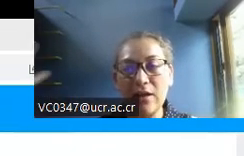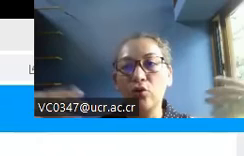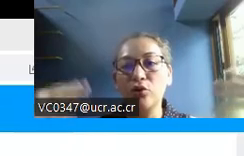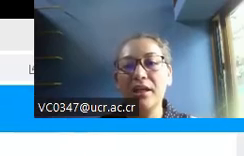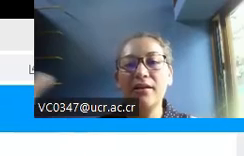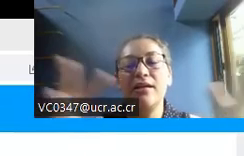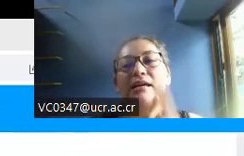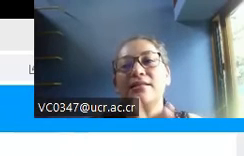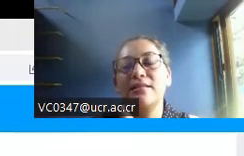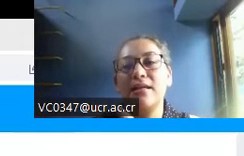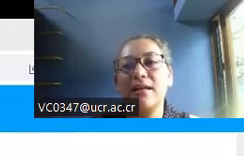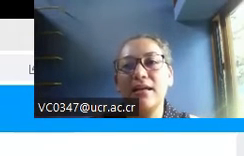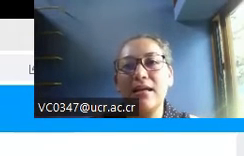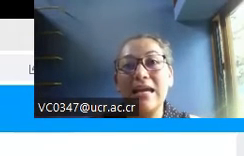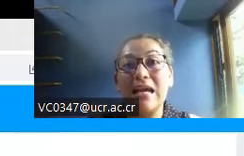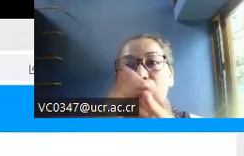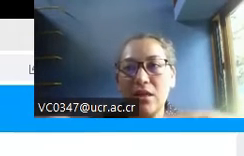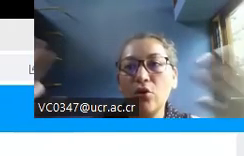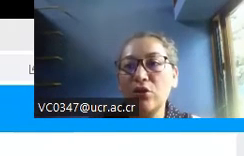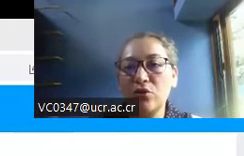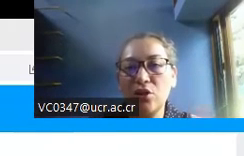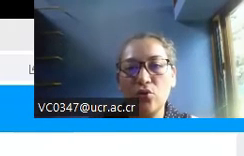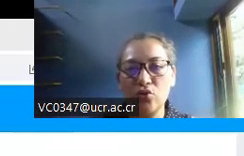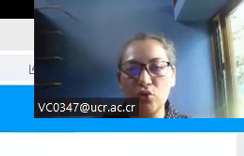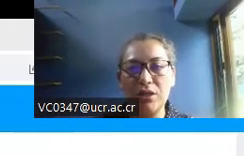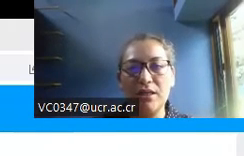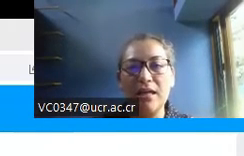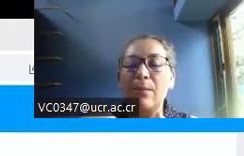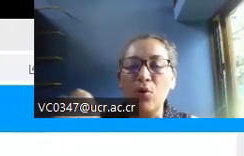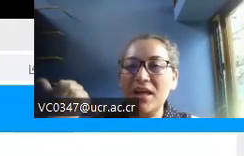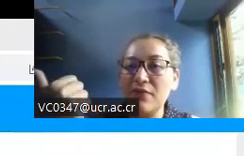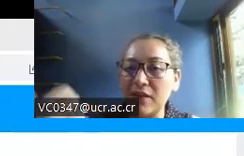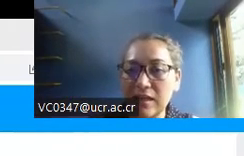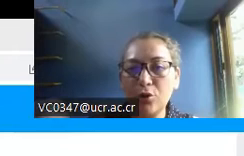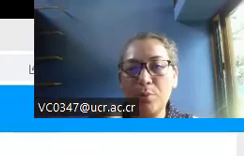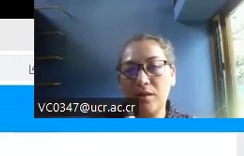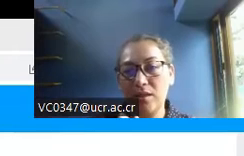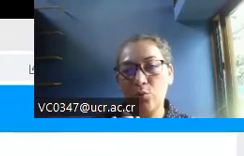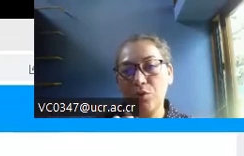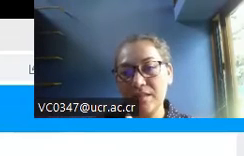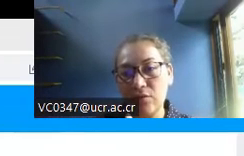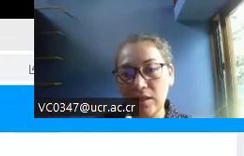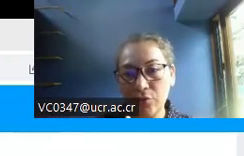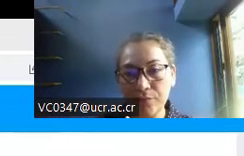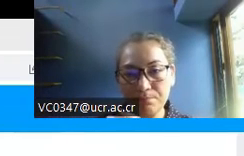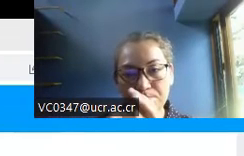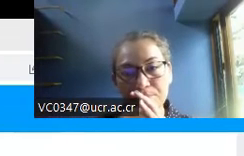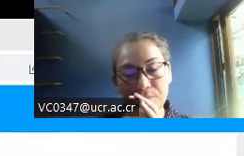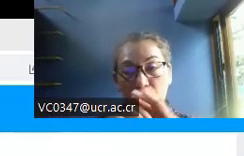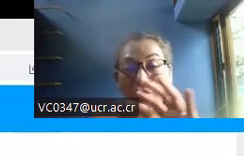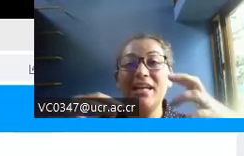lograr encontrar el video que yo quiero construir. Voy a definir el objetivo de este